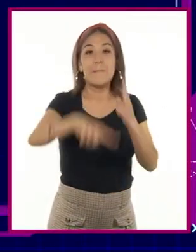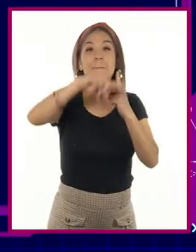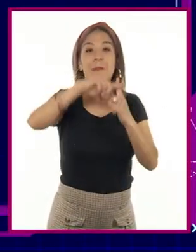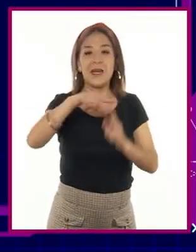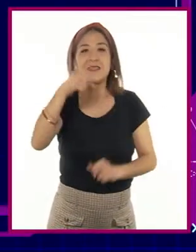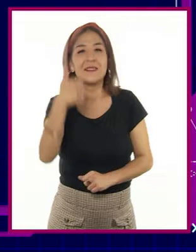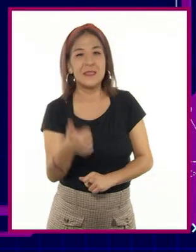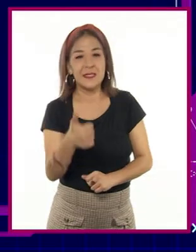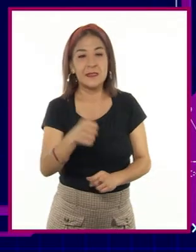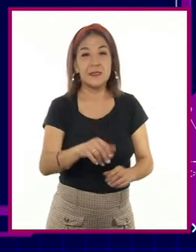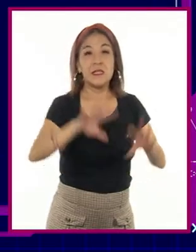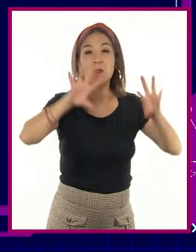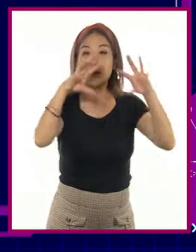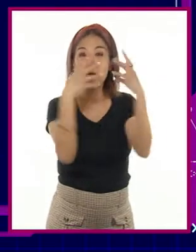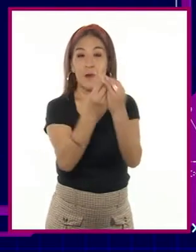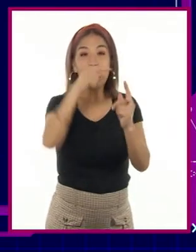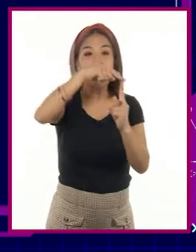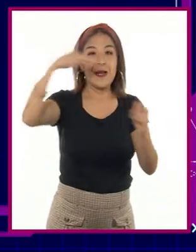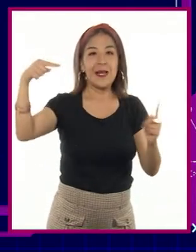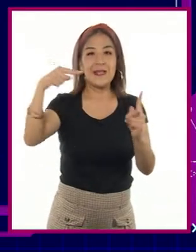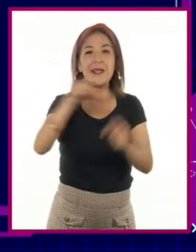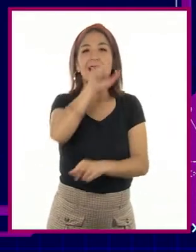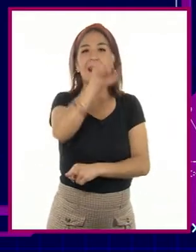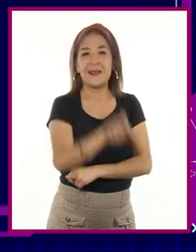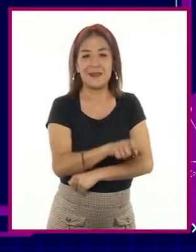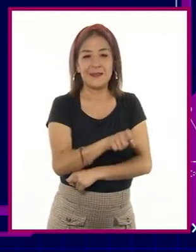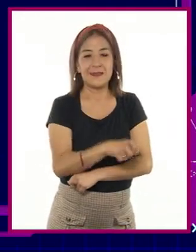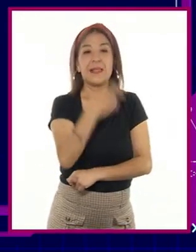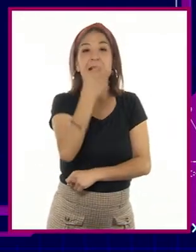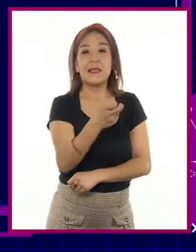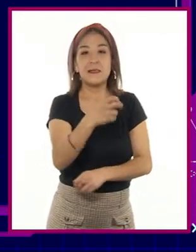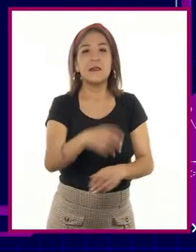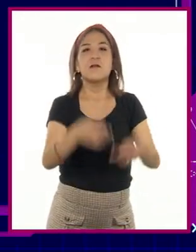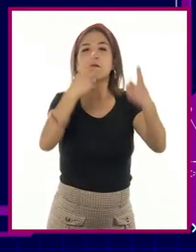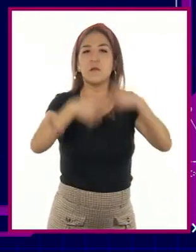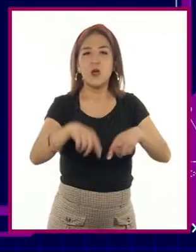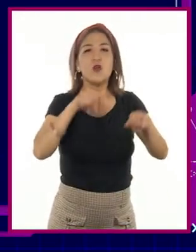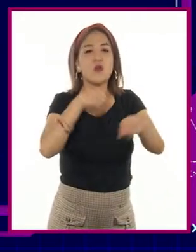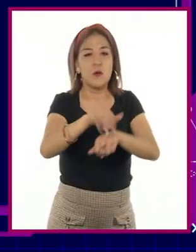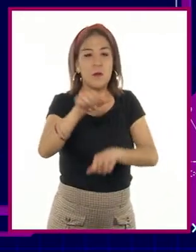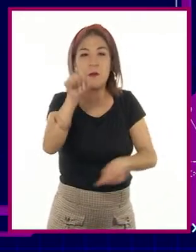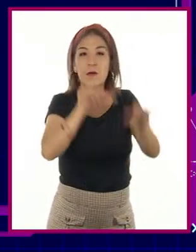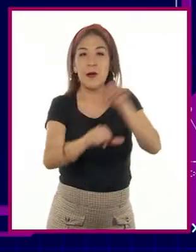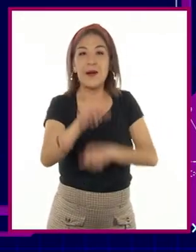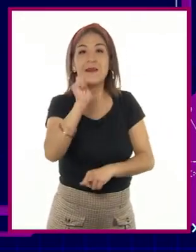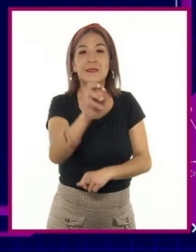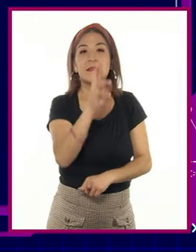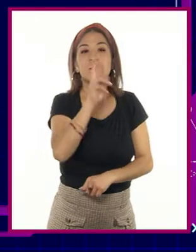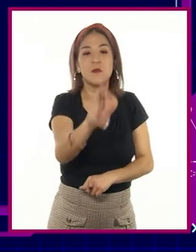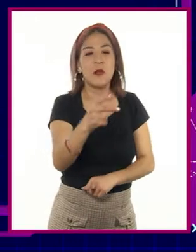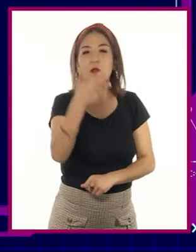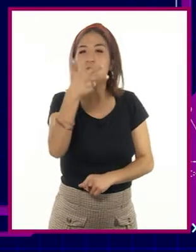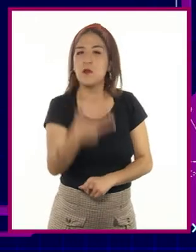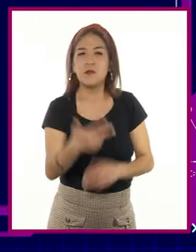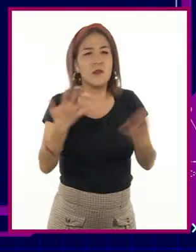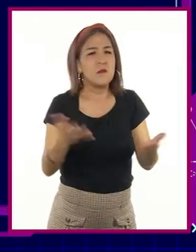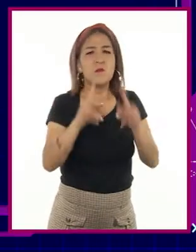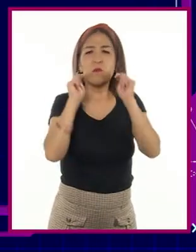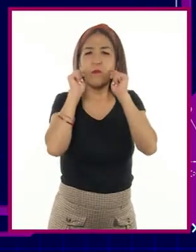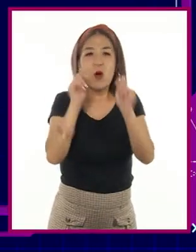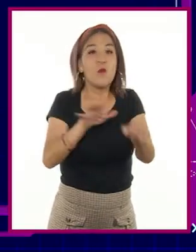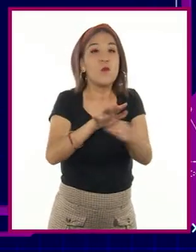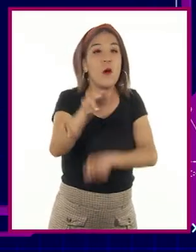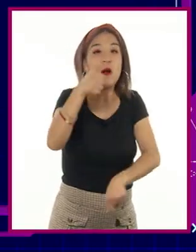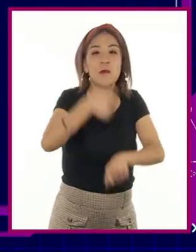6 y todo entre x al reducir esta expresión sólo se obtiene 8 de tal forma que no importa que el